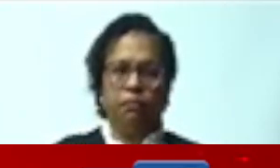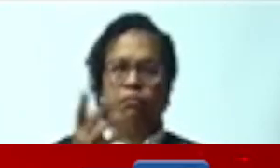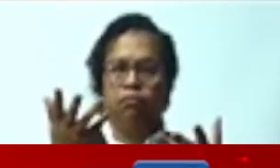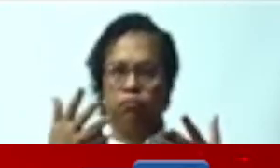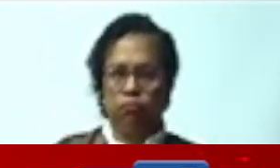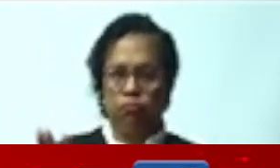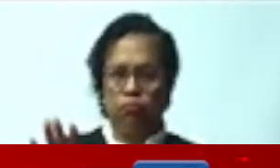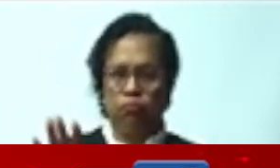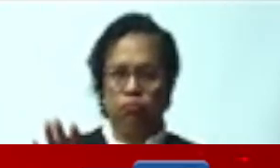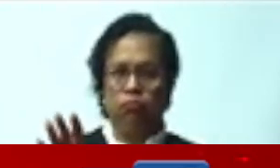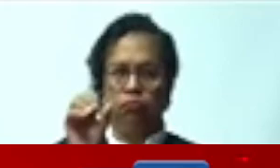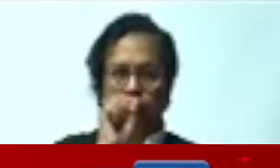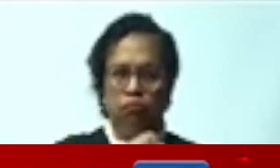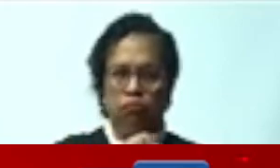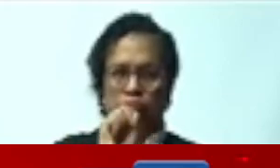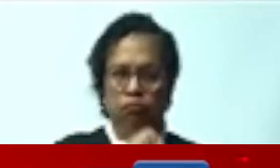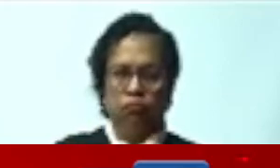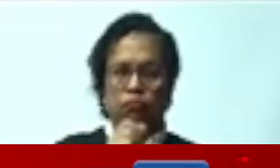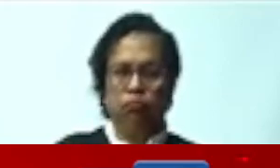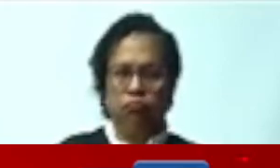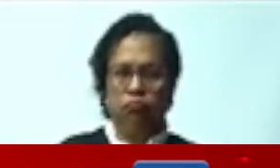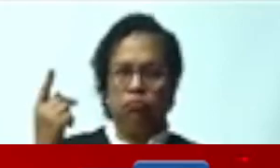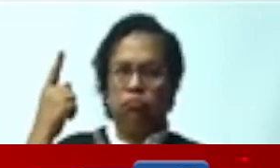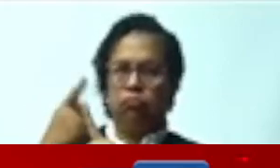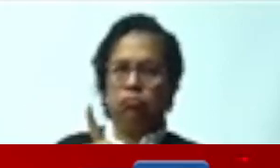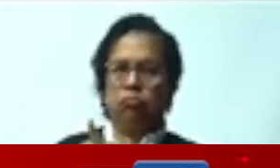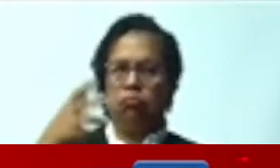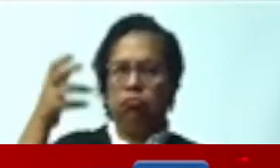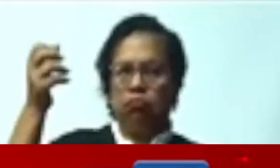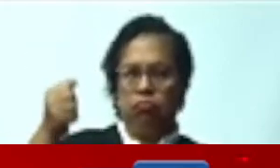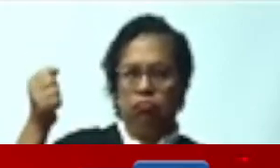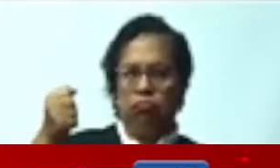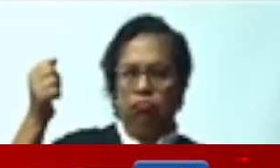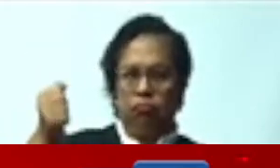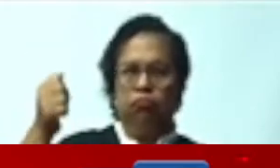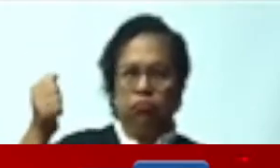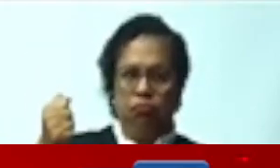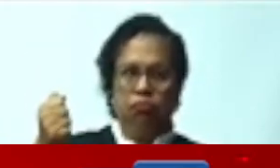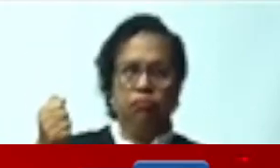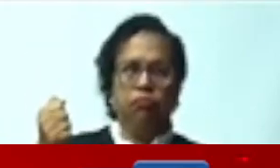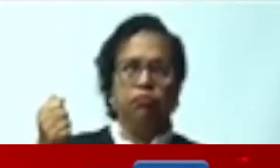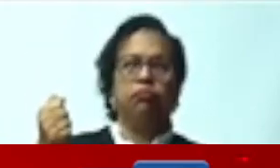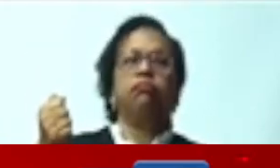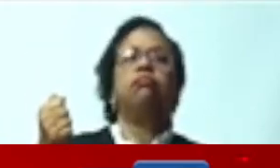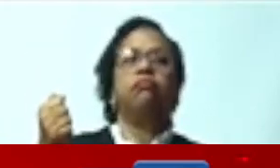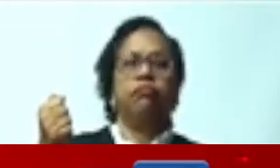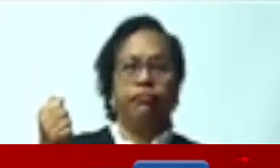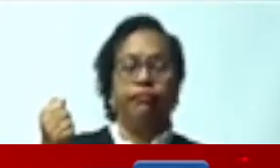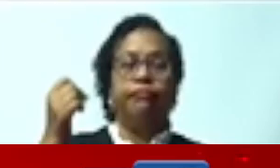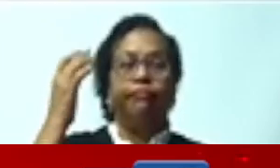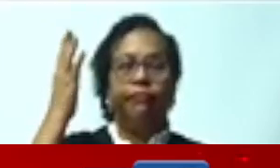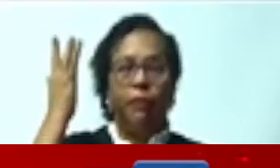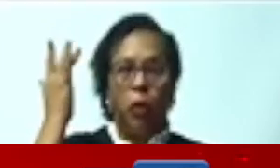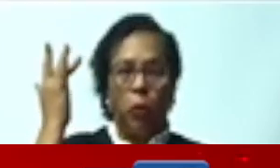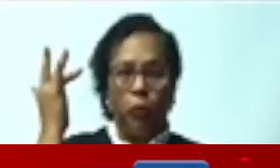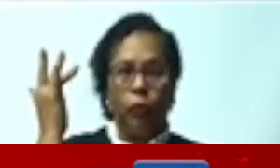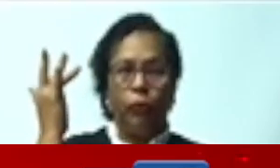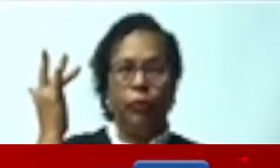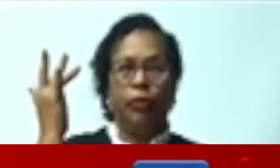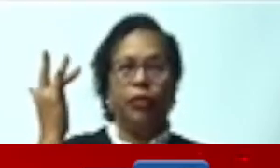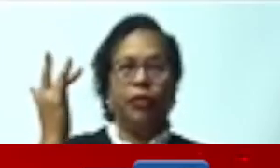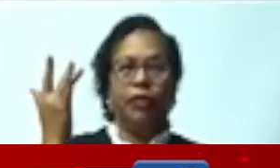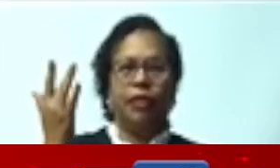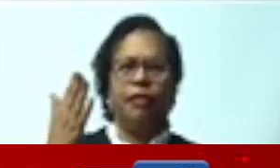el señor presidente de la República está haciendo realidad el pago de las